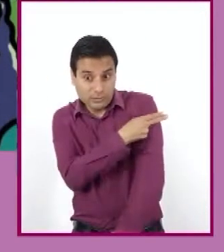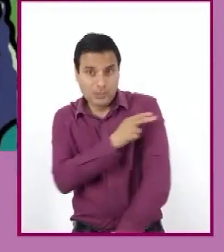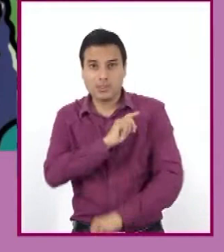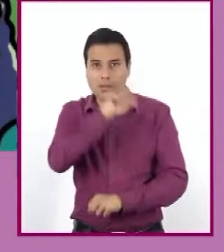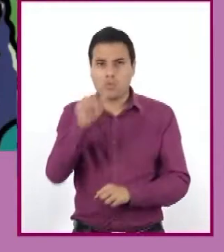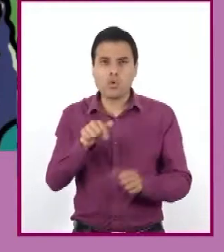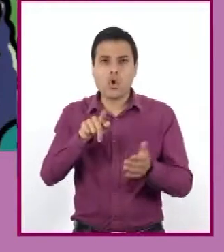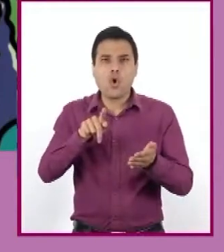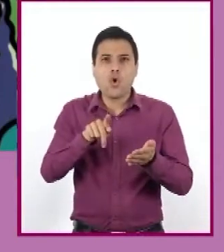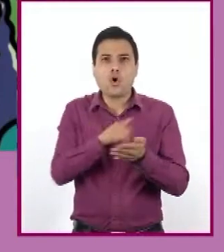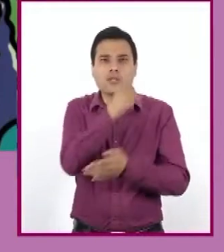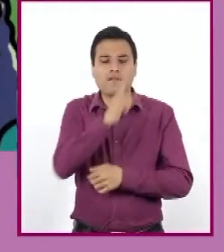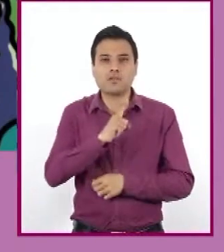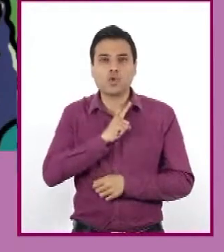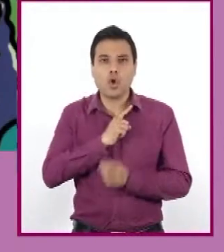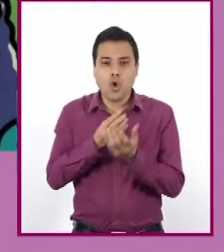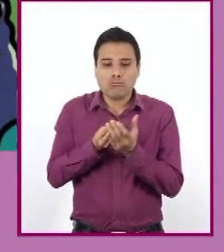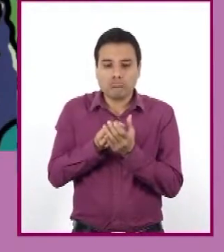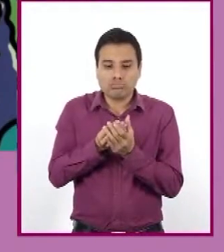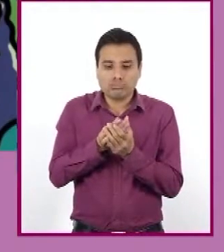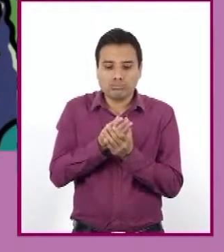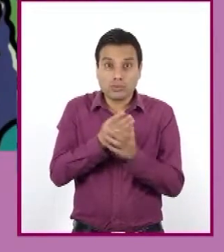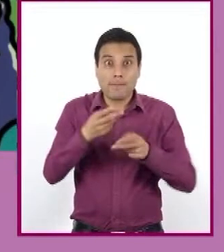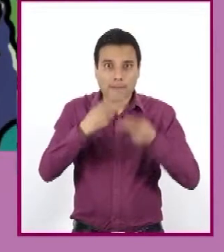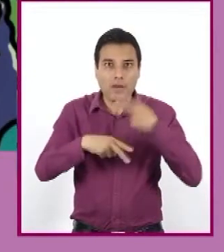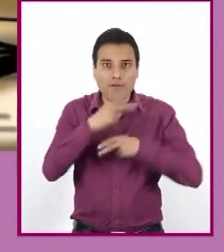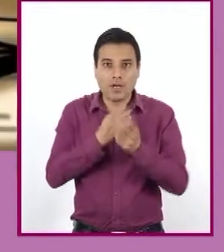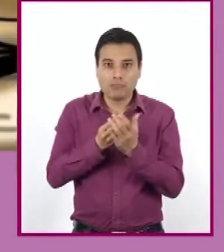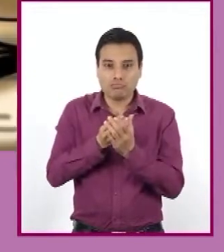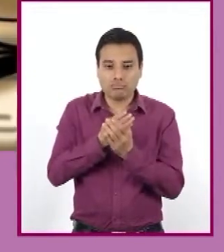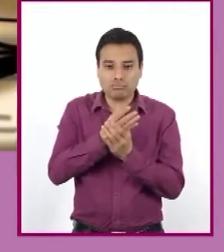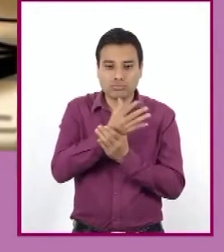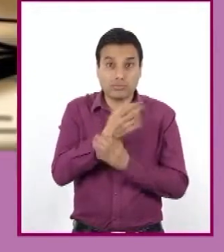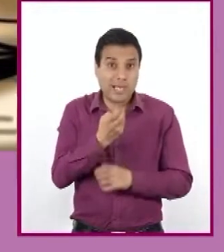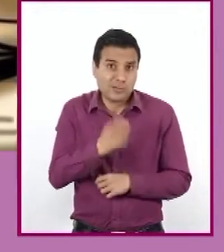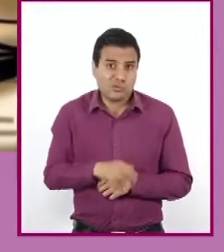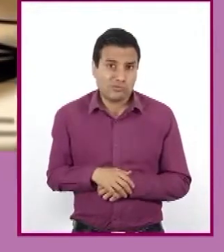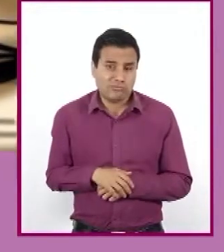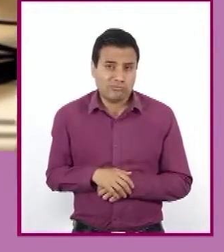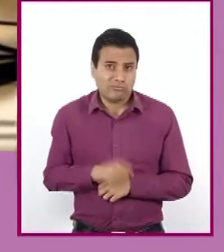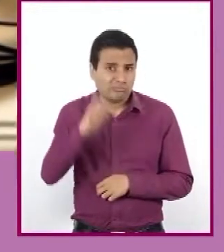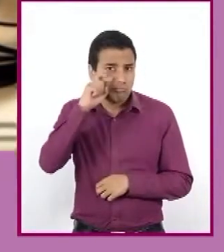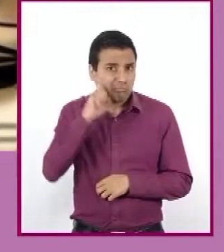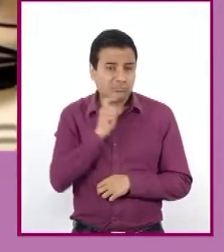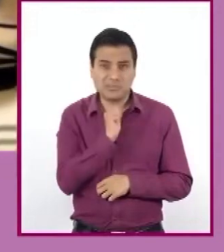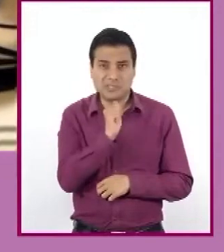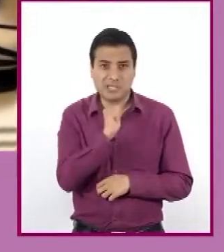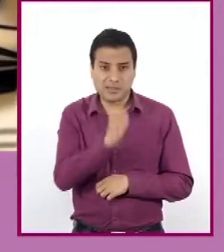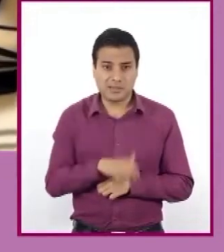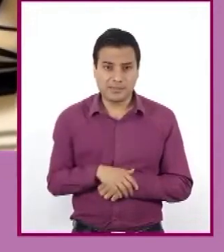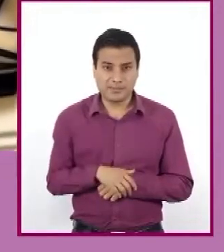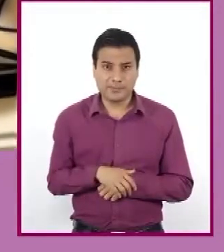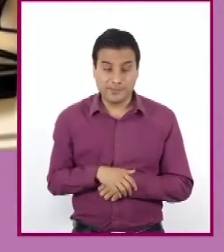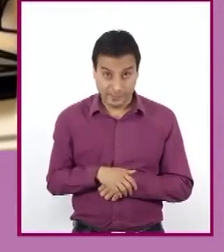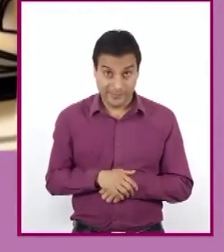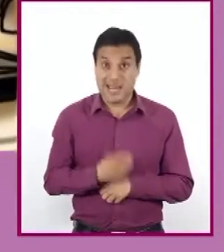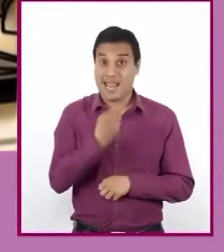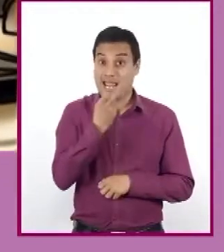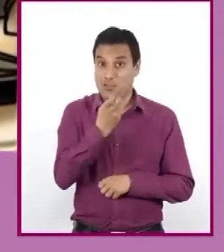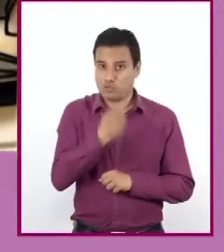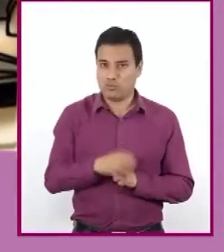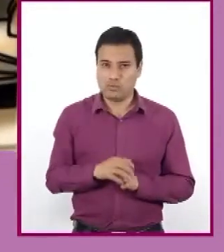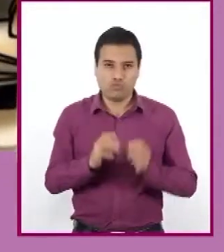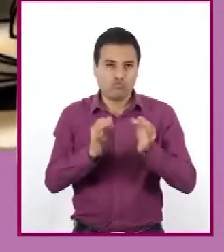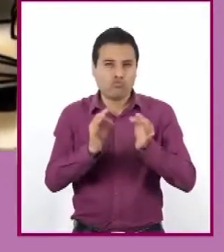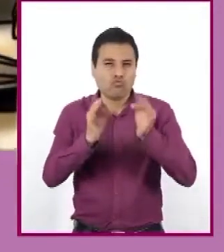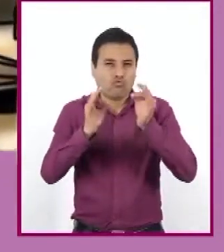y en ciertos casos es una forma de reproducción asexual. Este tipo de reproducción por regeneración fue aprendido en una localidad